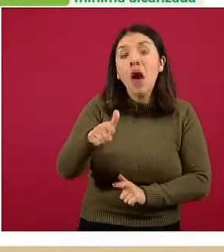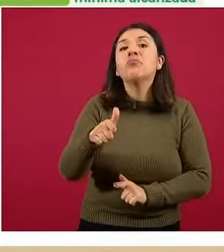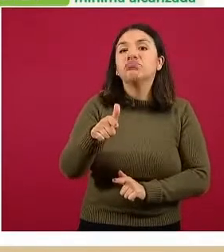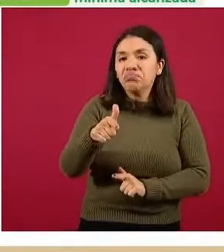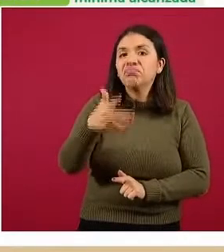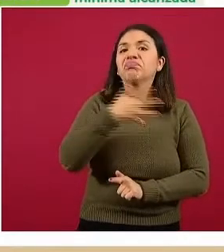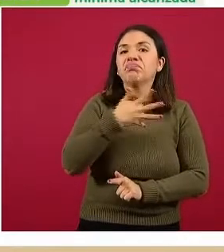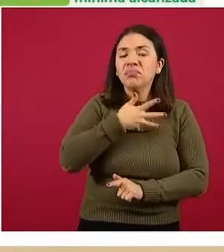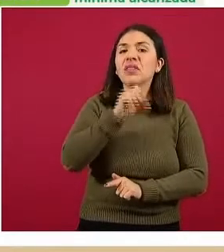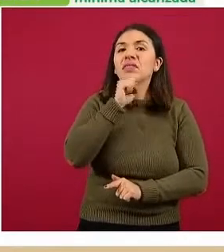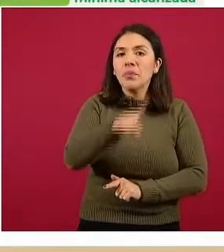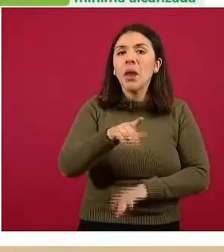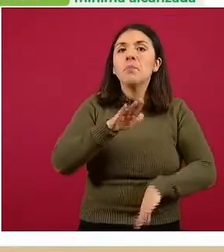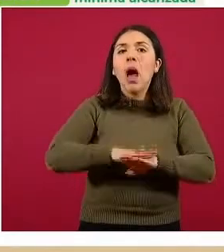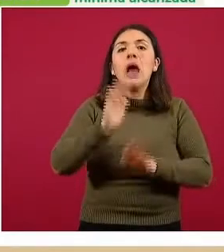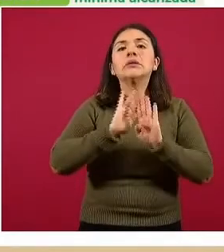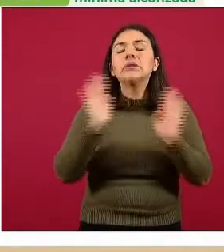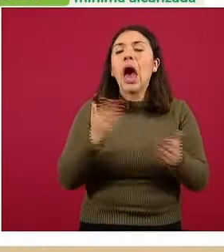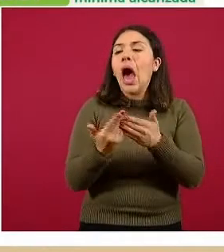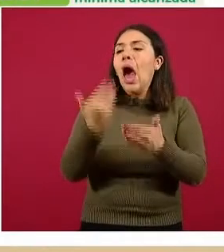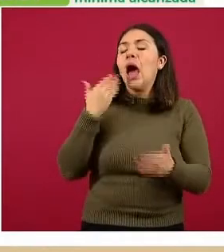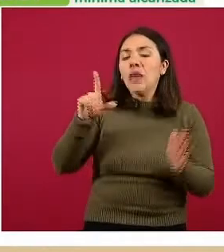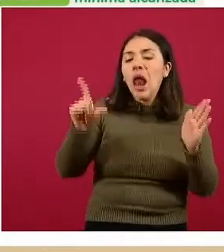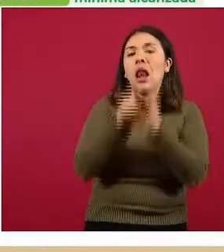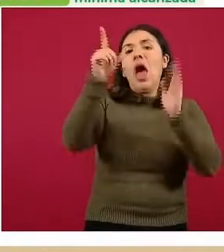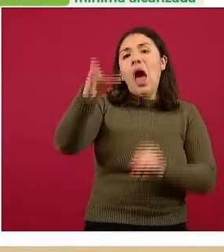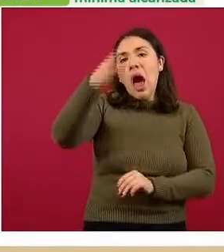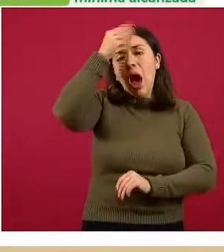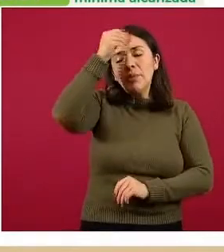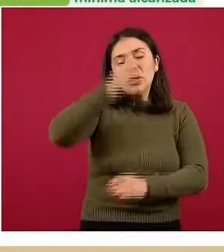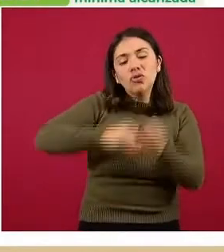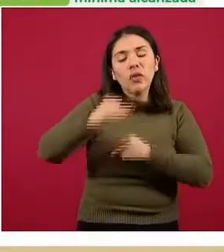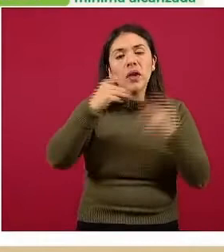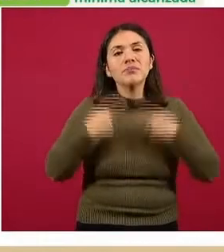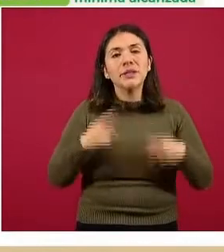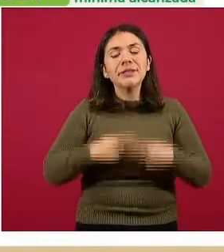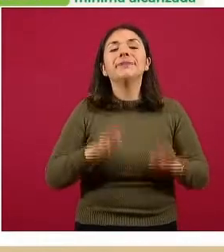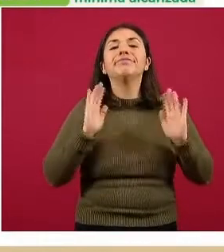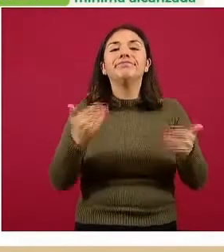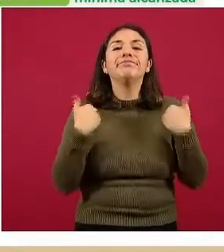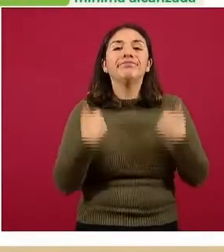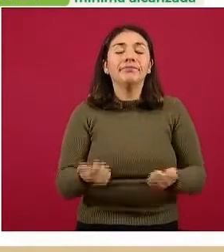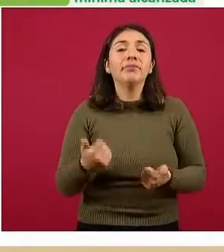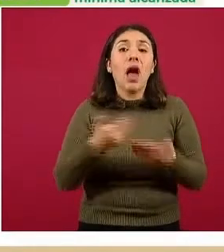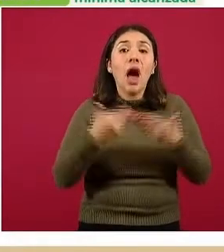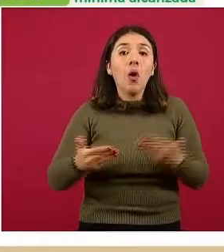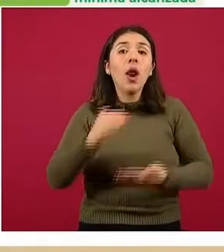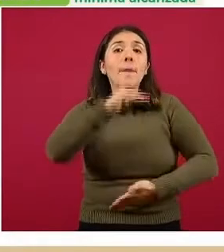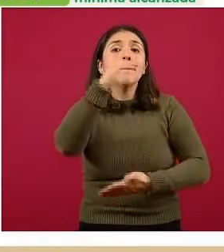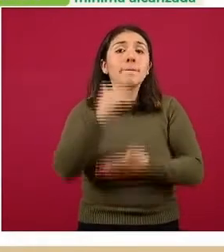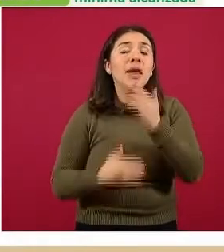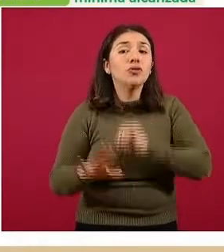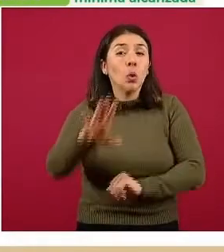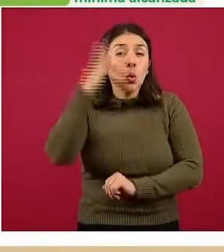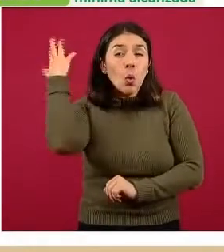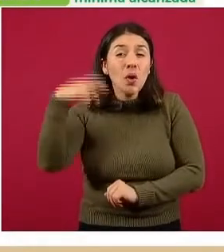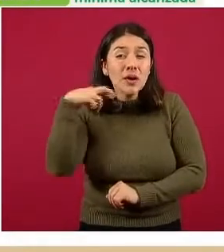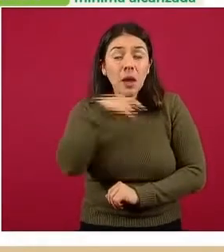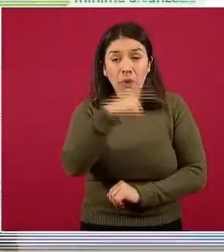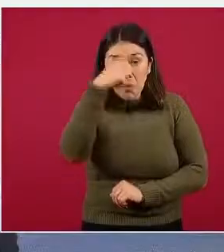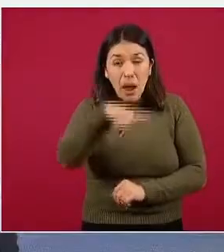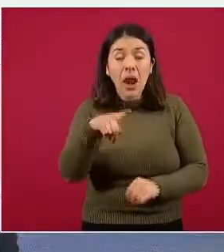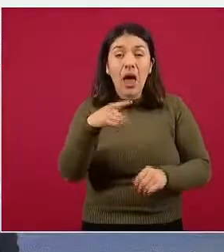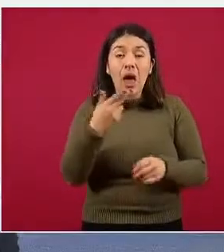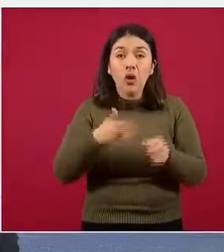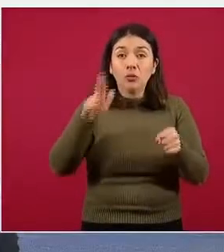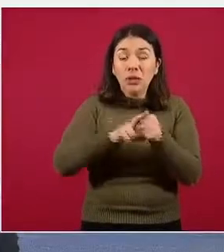también tenemos un aprendizaje, lecciones aprendidas como sociedad y que hemos reducido la velocidad con la que crece